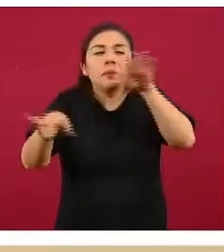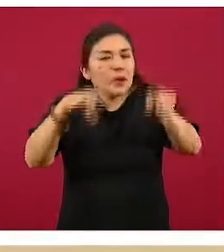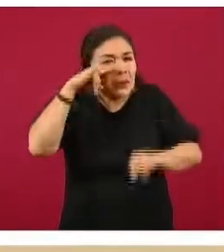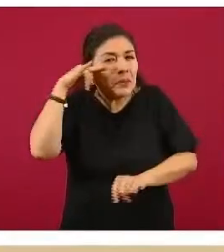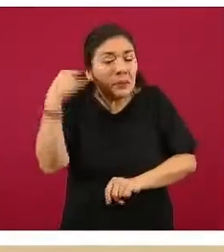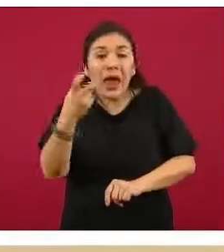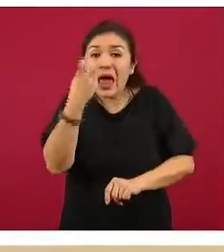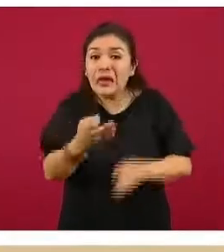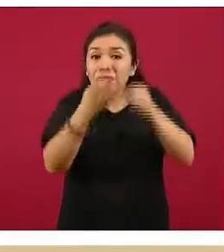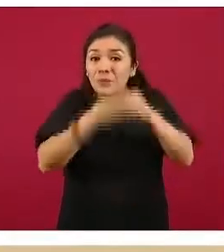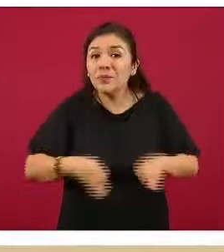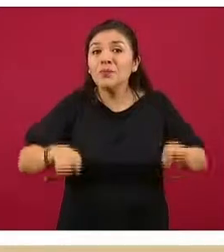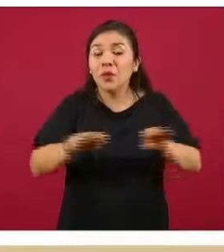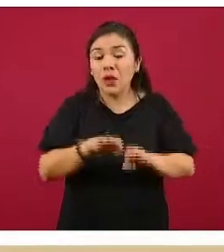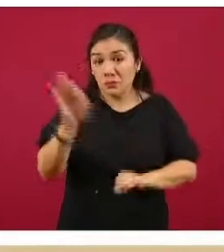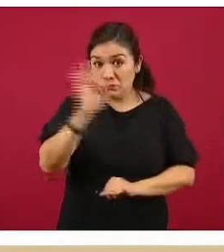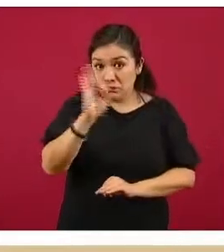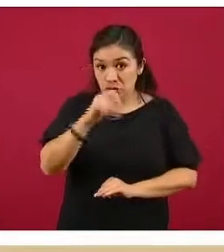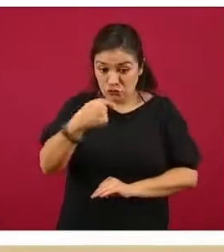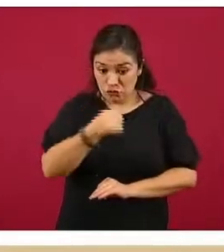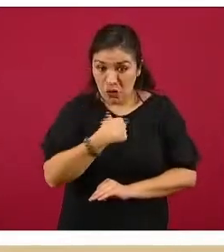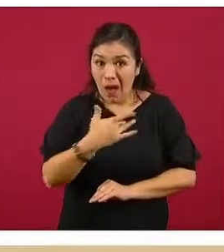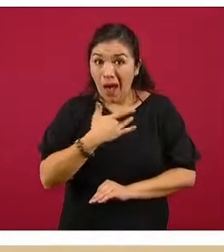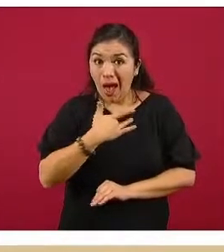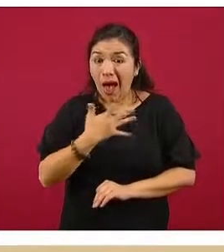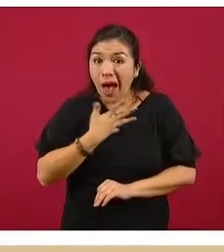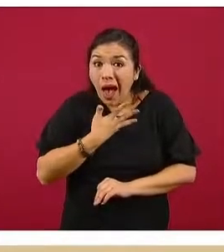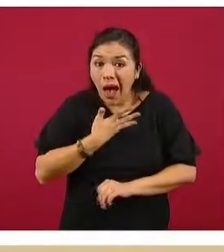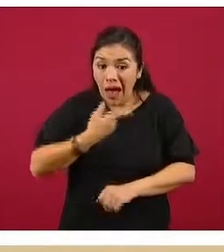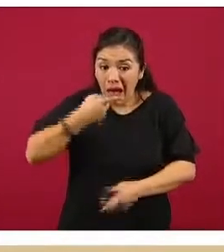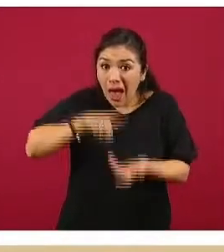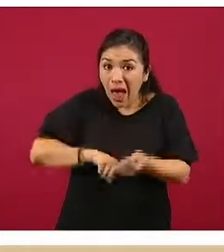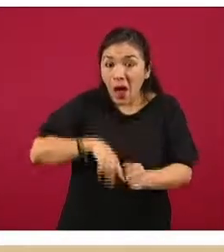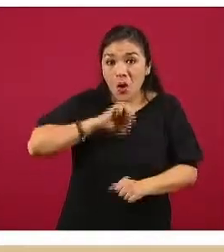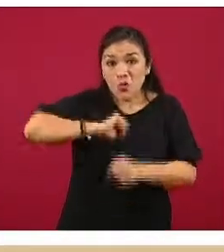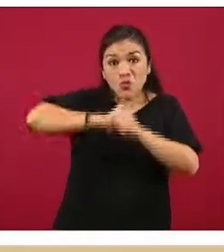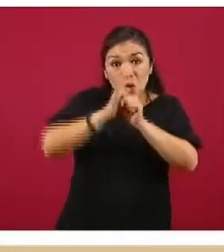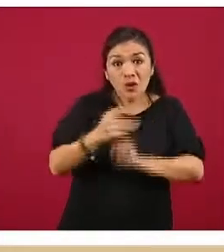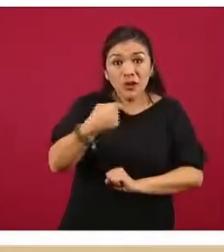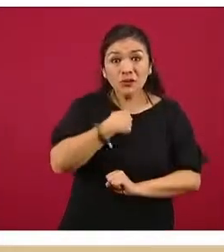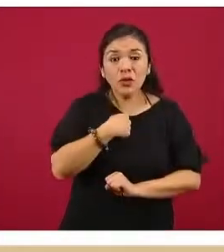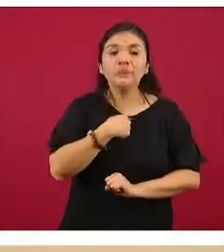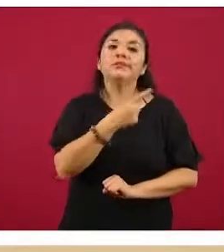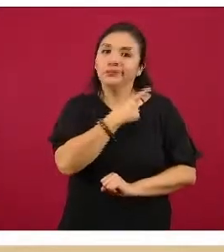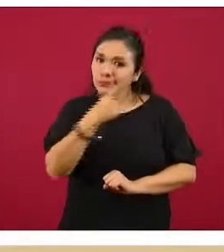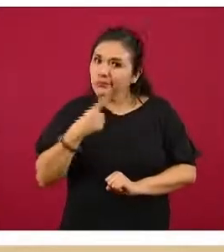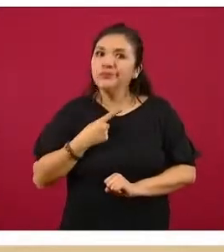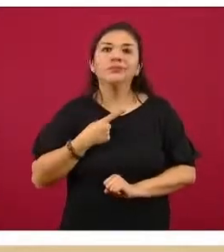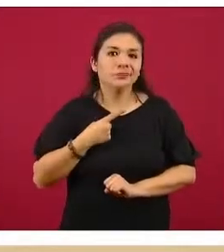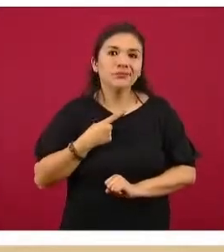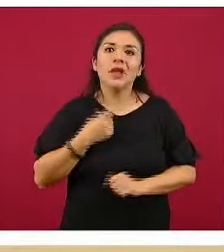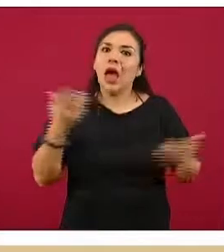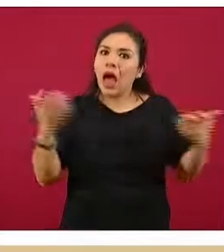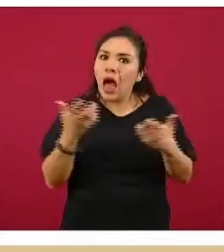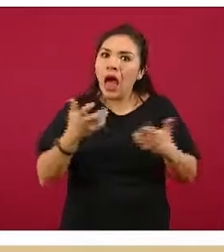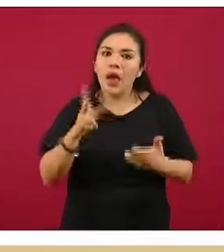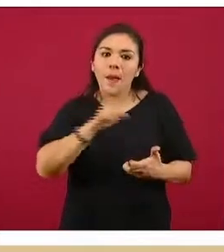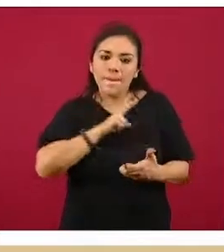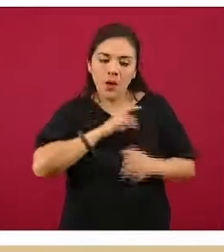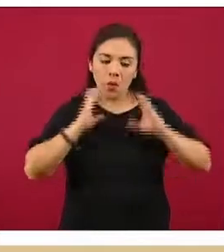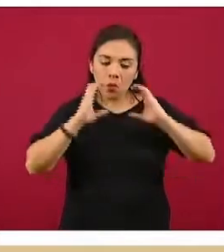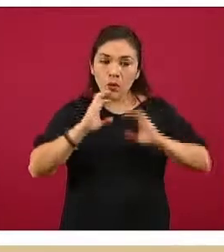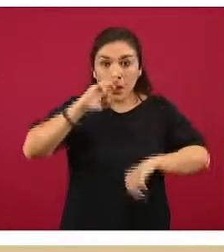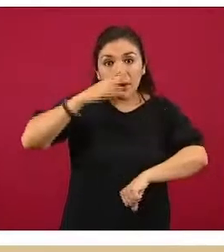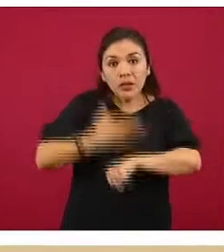también a partir de que si yo estoy infectada de COVID-19 tengo que, por supuesto, hacer algunas otras medidas